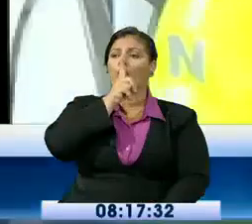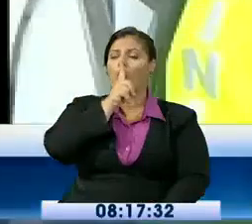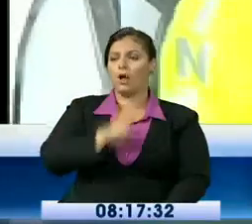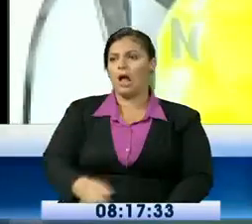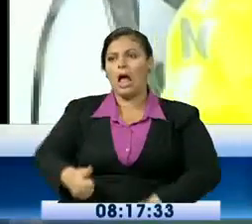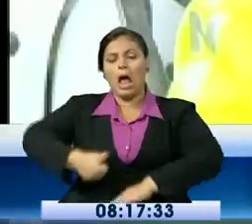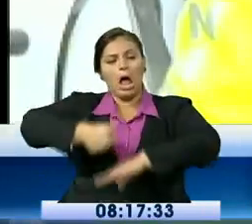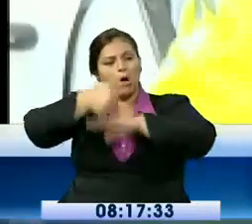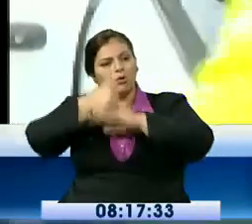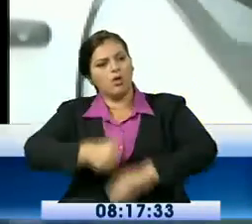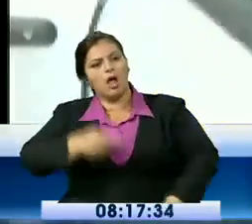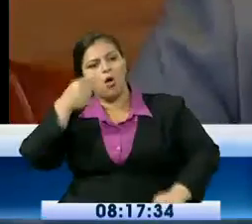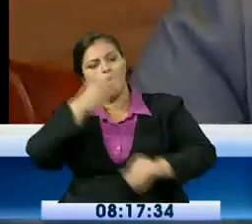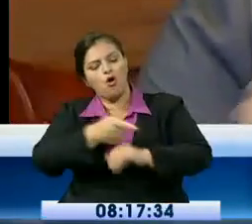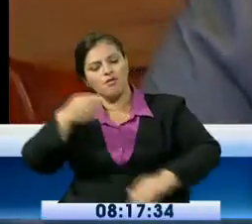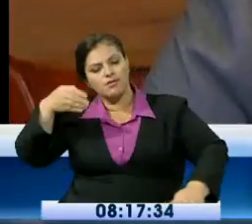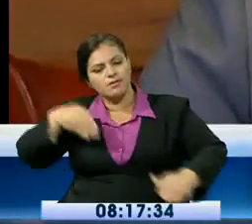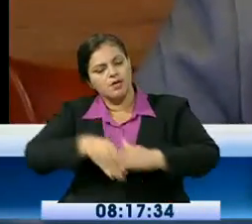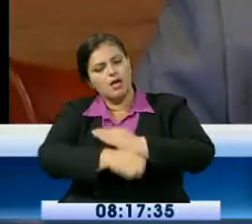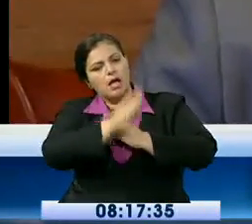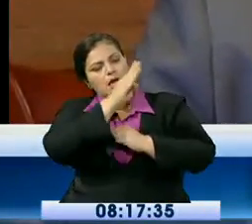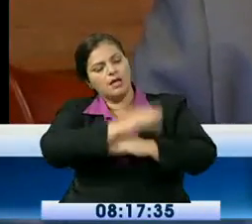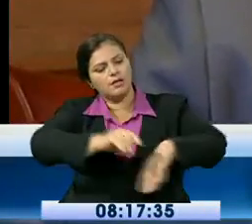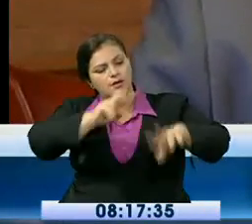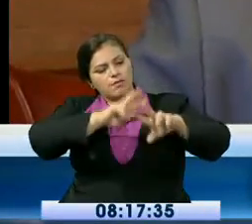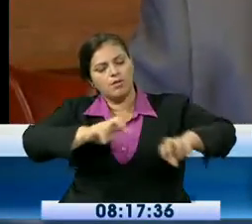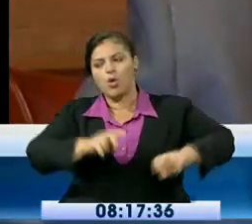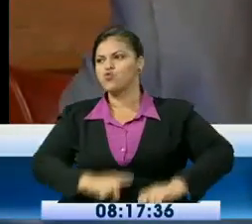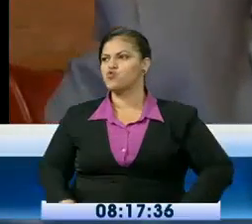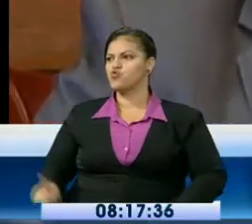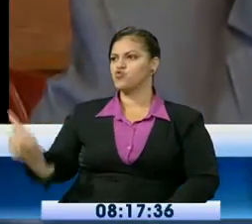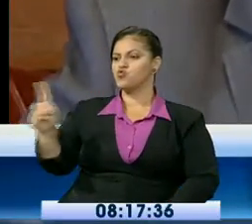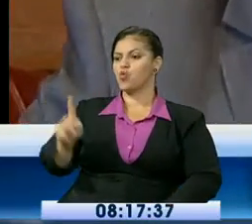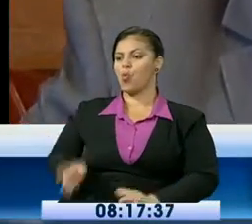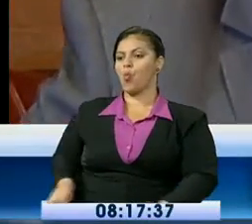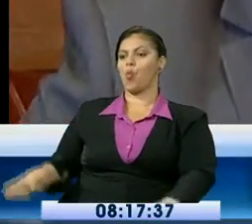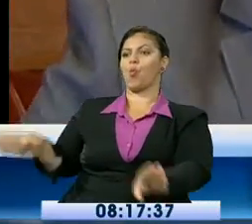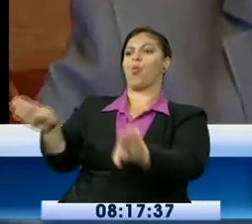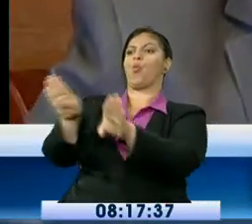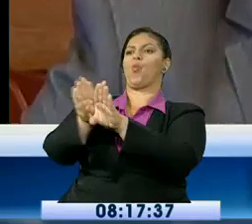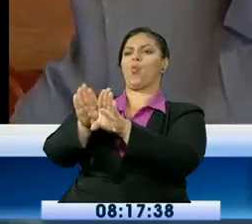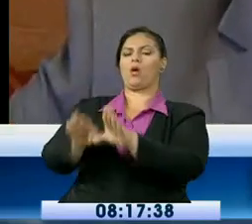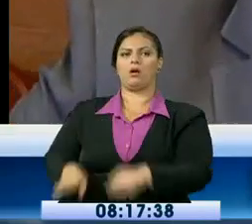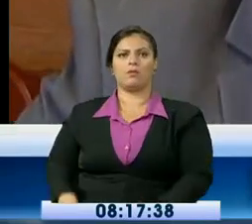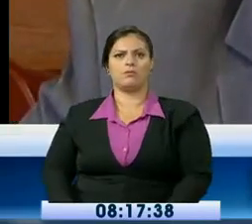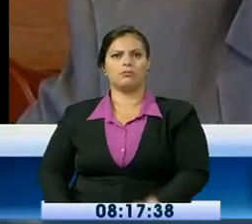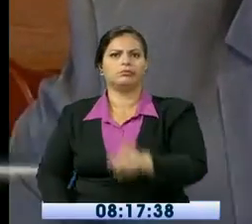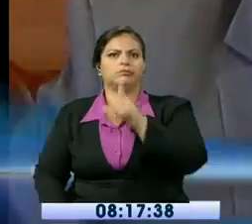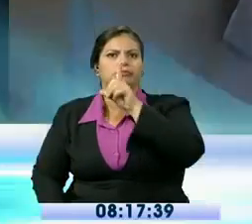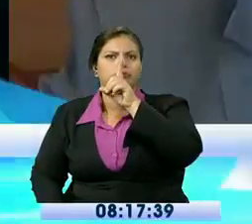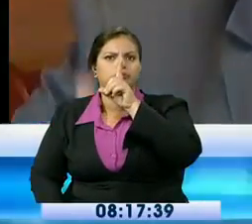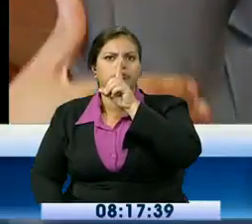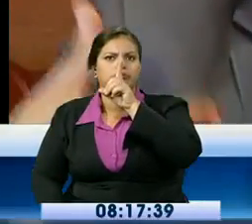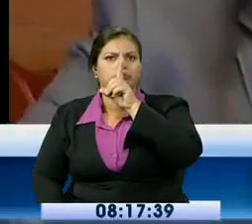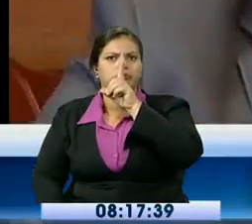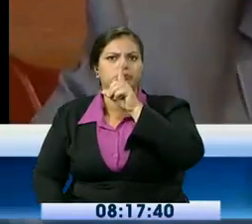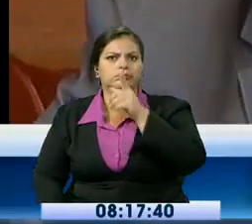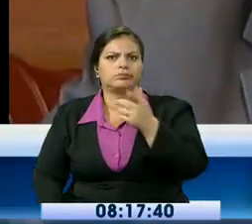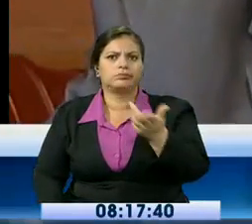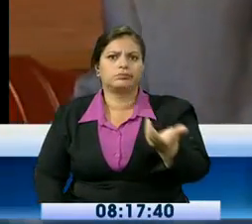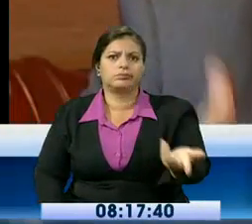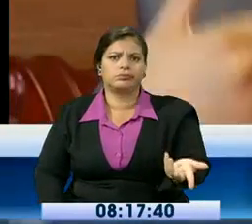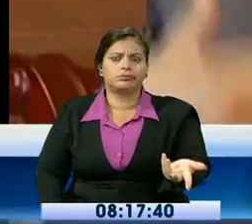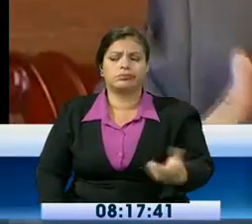irregularidades existieron en este caso, porque si ella no hubiese estado en esa situación o ella hubiese prestado las facilidades para que las